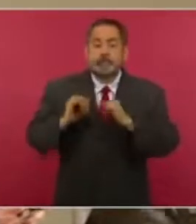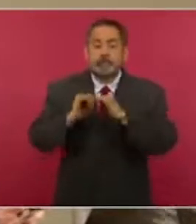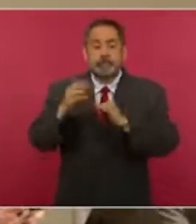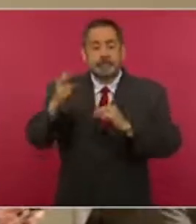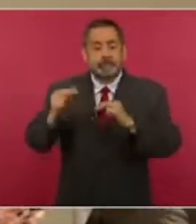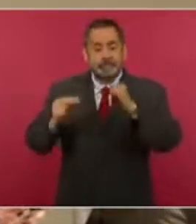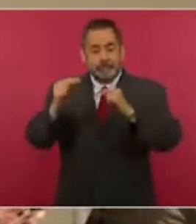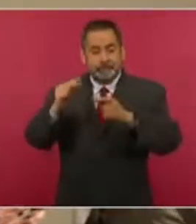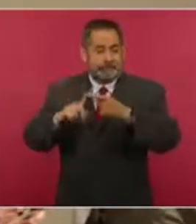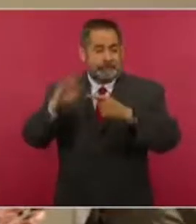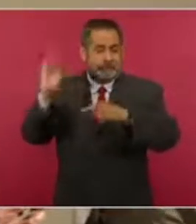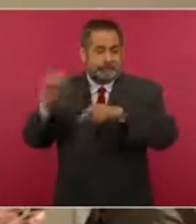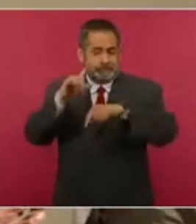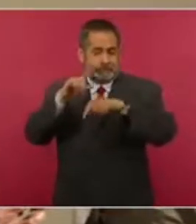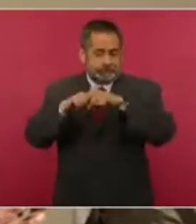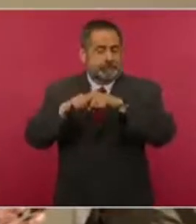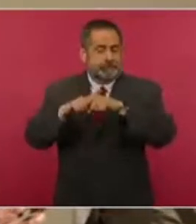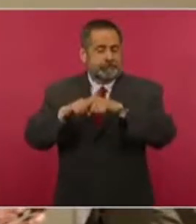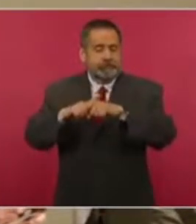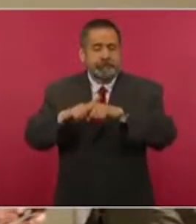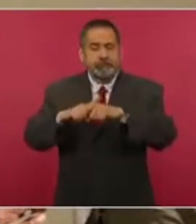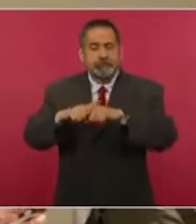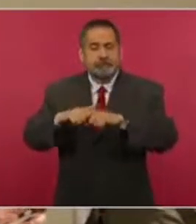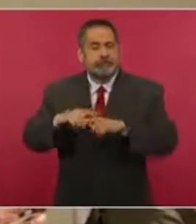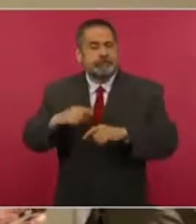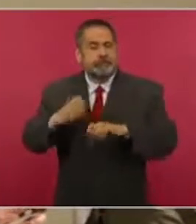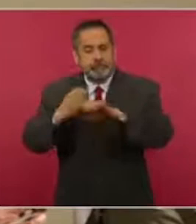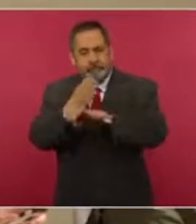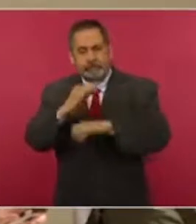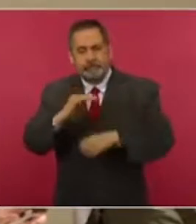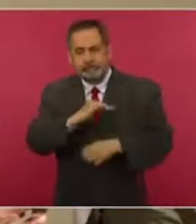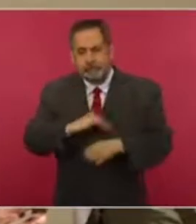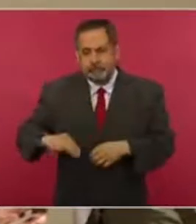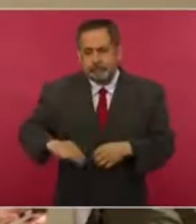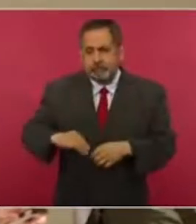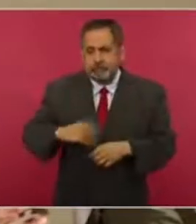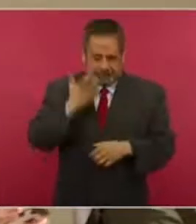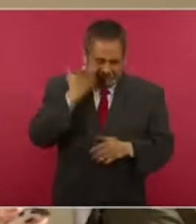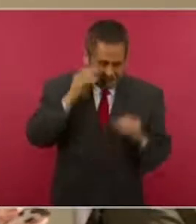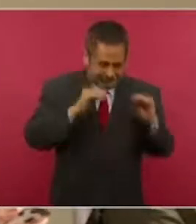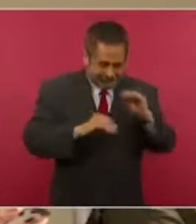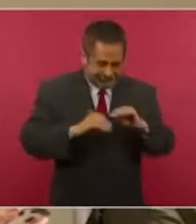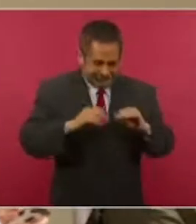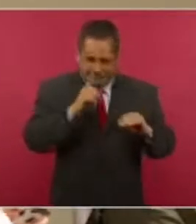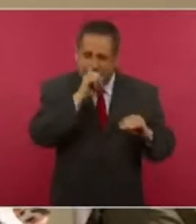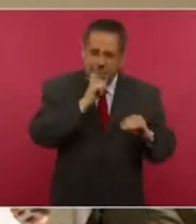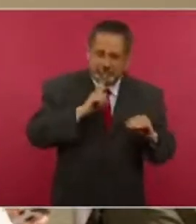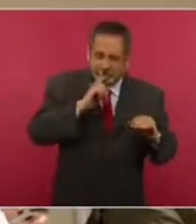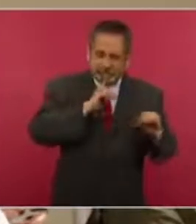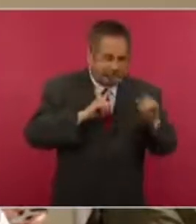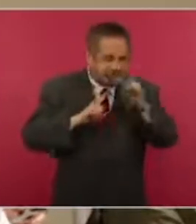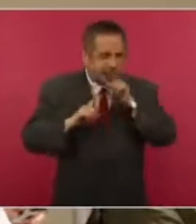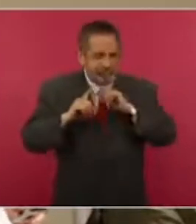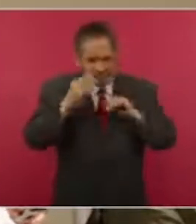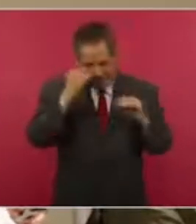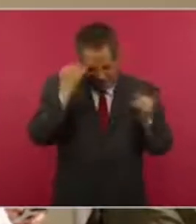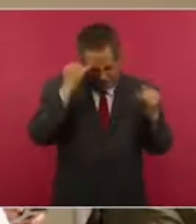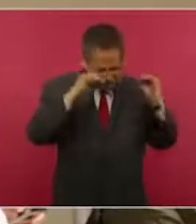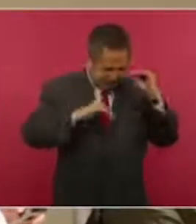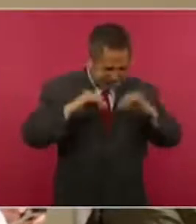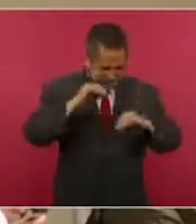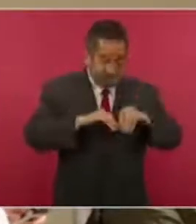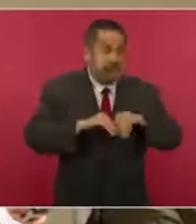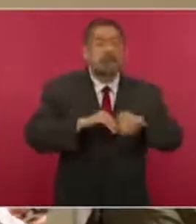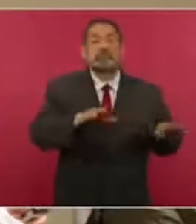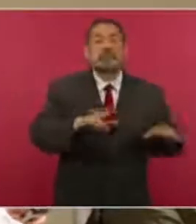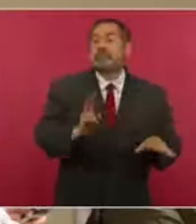gobierno, pero sobre todo las federales, pues intentaron crear esta verdad histórica que pues ya se demostró que es una mentira. Sobre el tema de